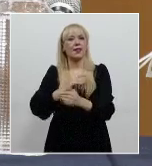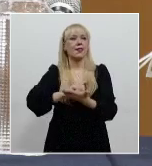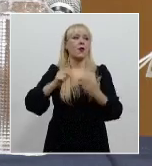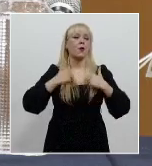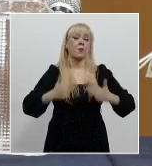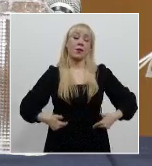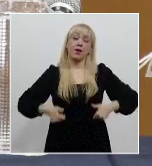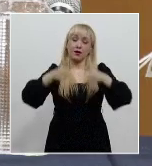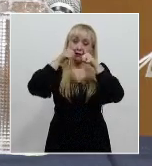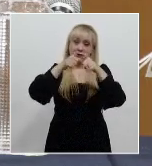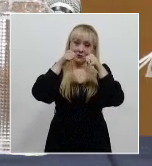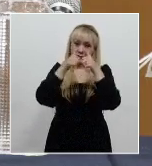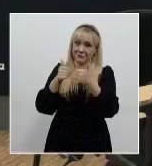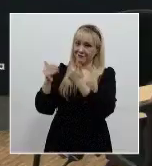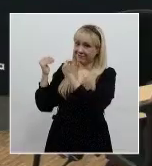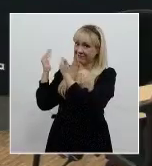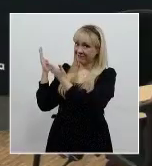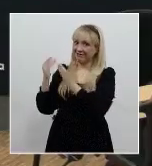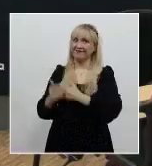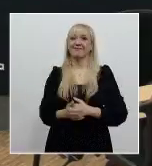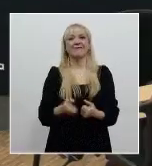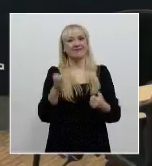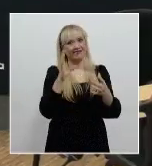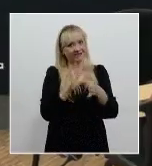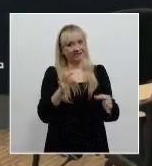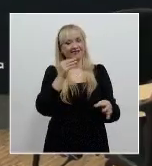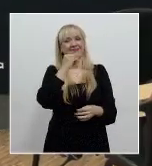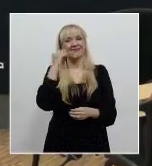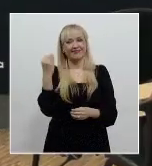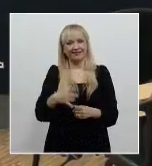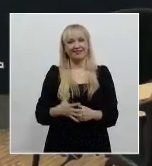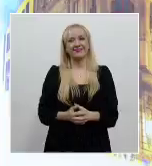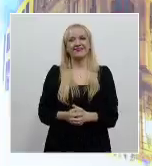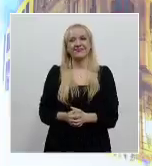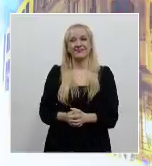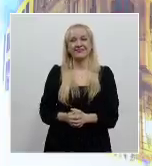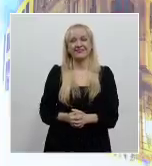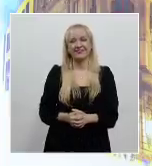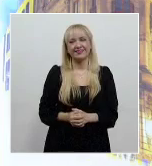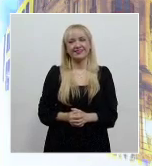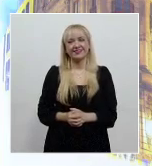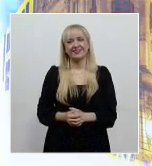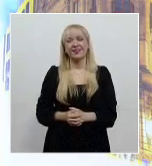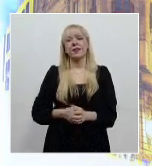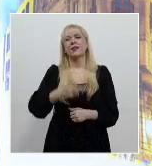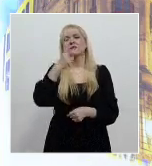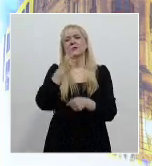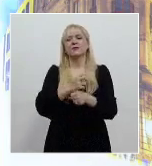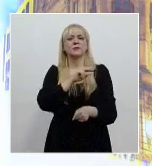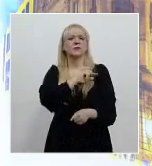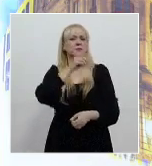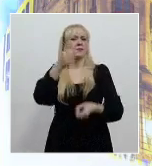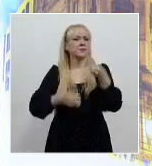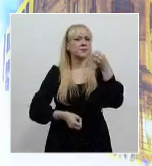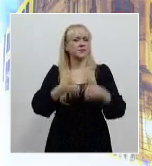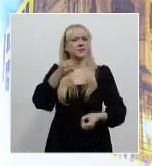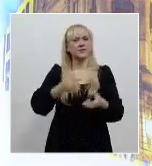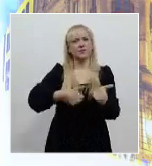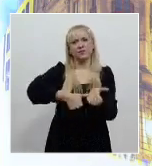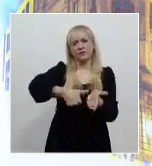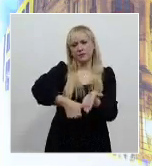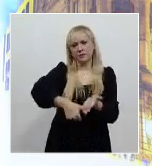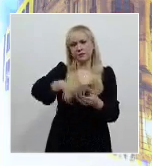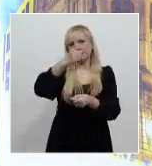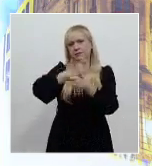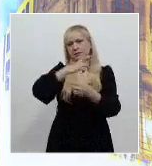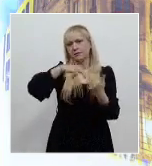tema. Canal del Poder Judicial de la Federación, Elsa González. Y el segundo tribunal colegiado en materia civil del